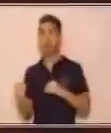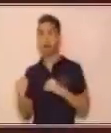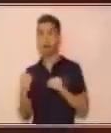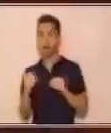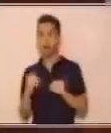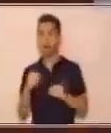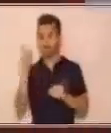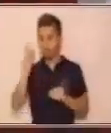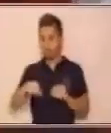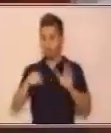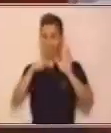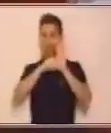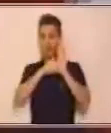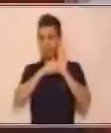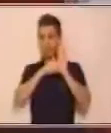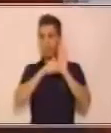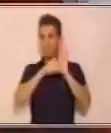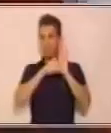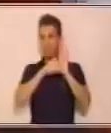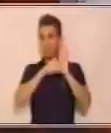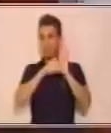ser negativo.